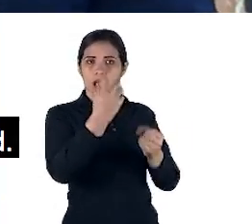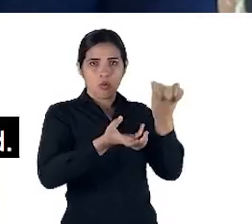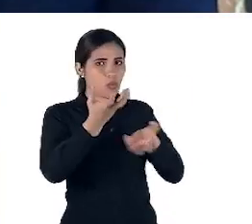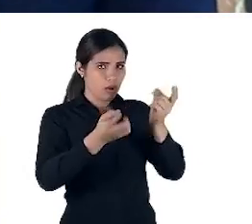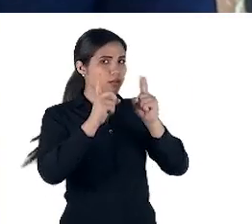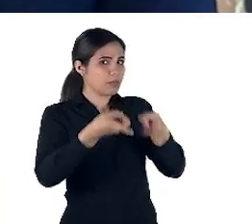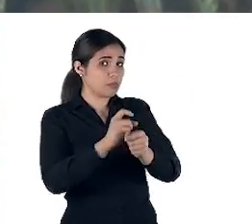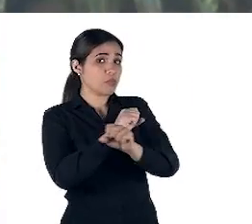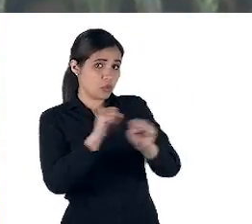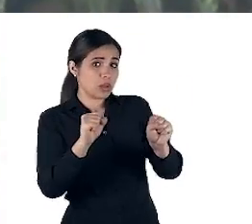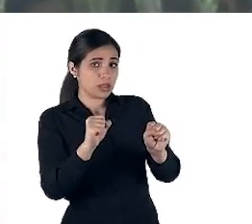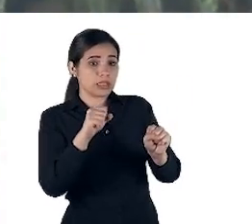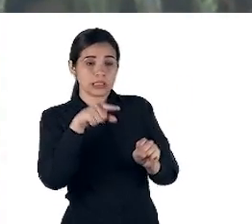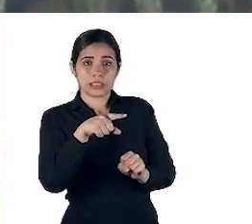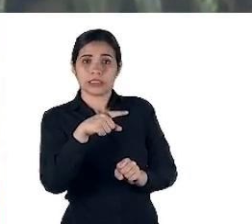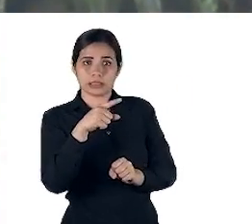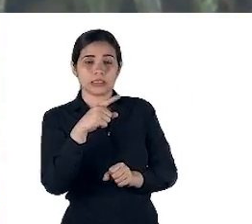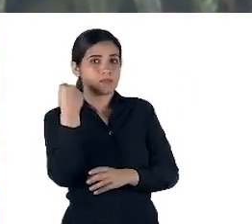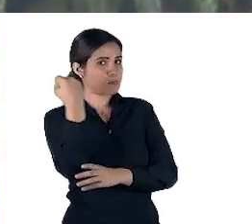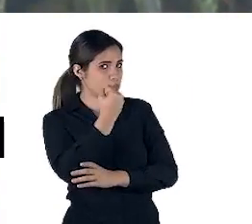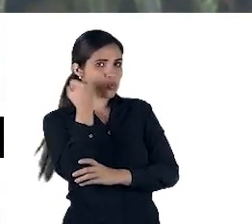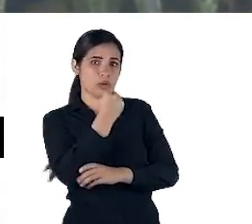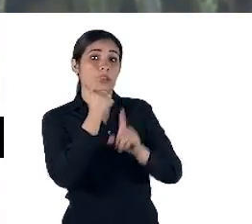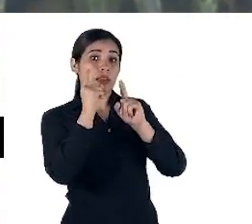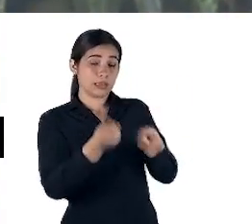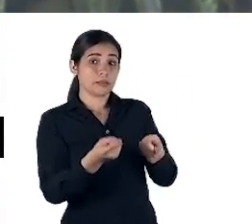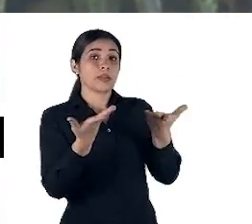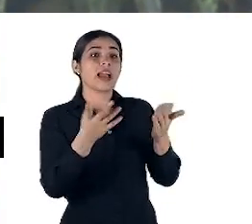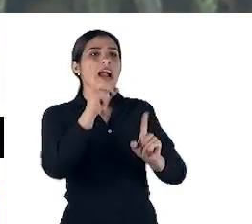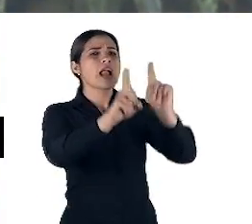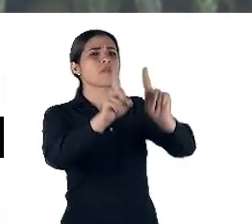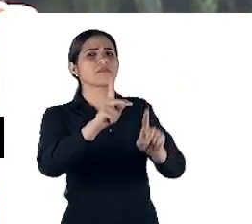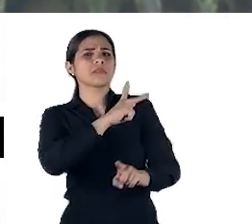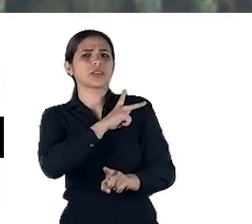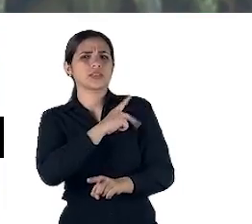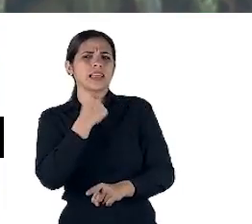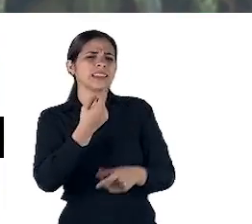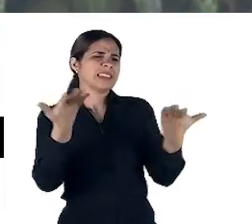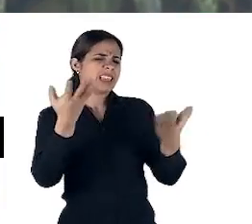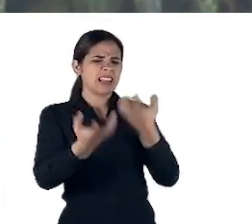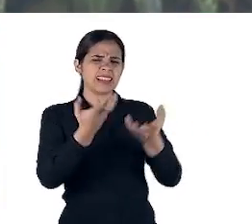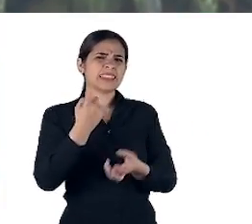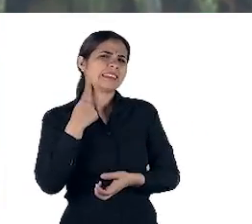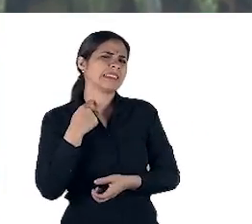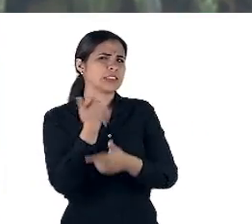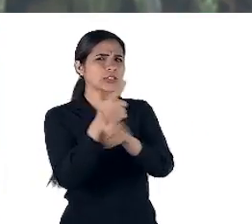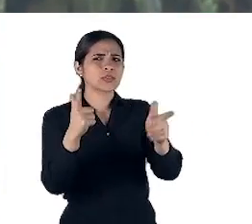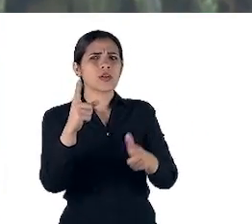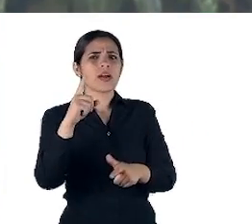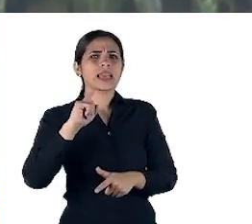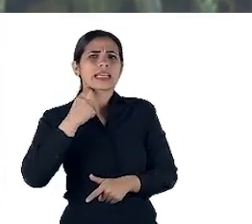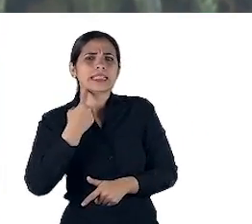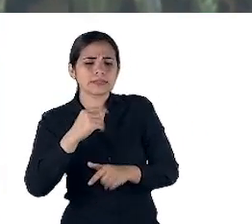¿verdad? El hervido de agua es lo fundamental también. Ahora hay personas que te van a decir, se gasta el gas o gasto